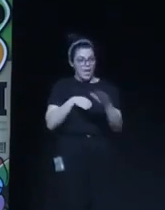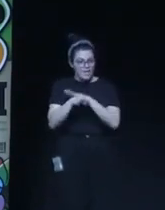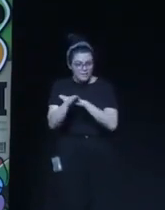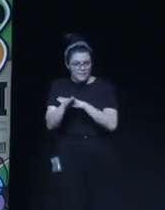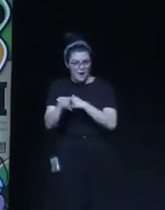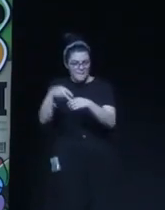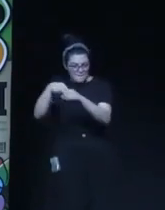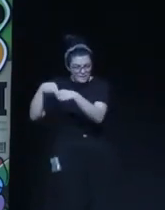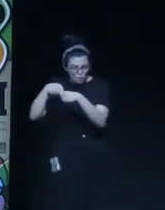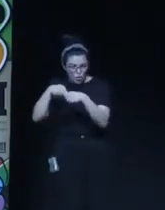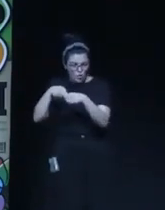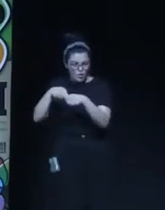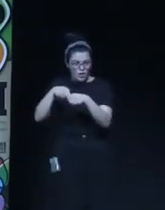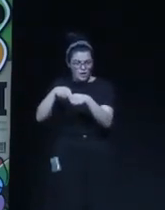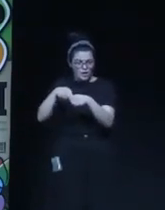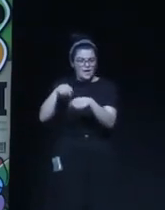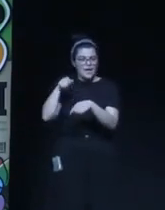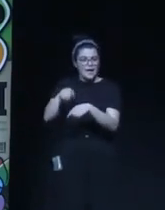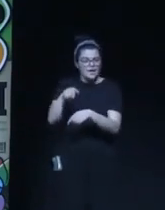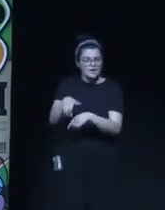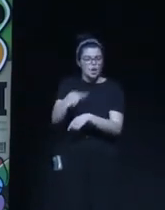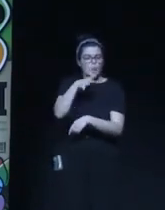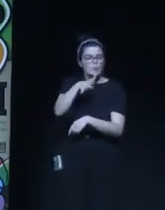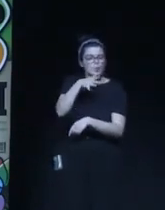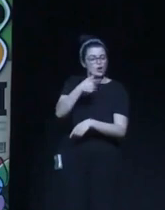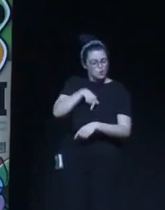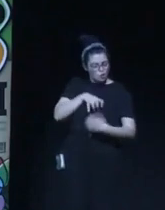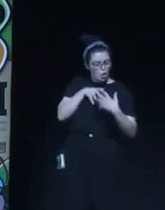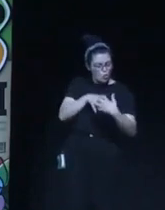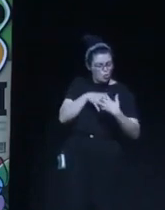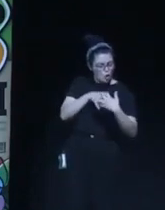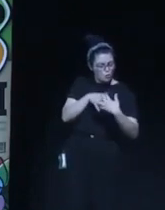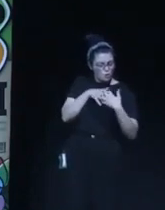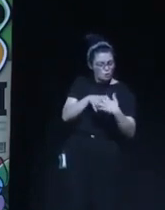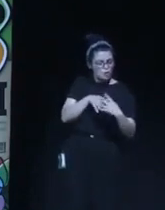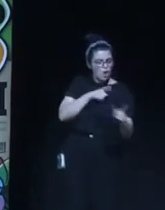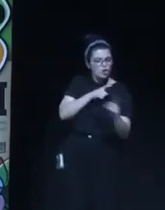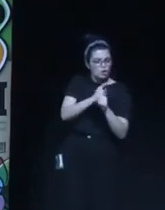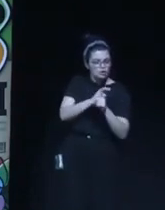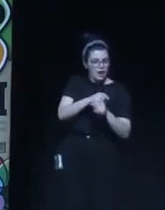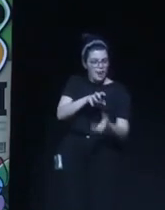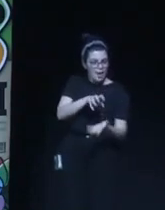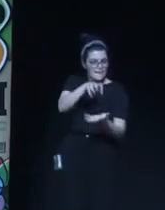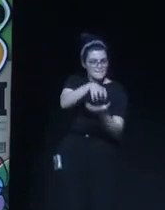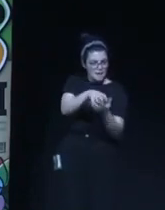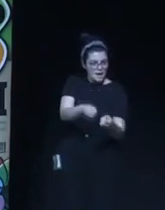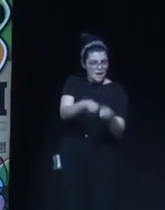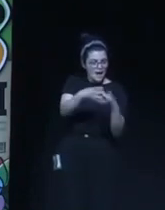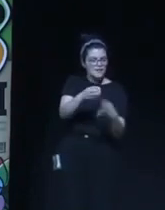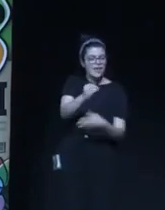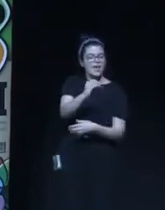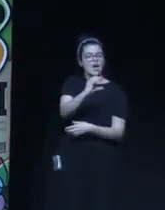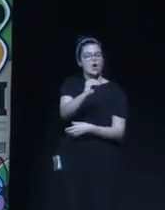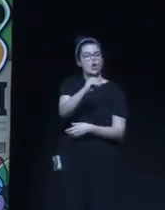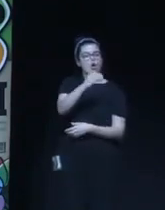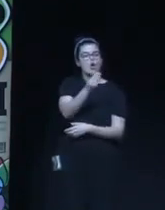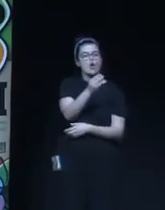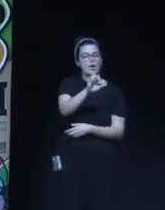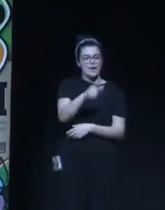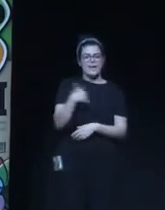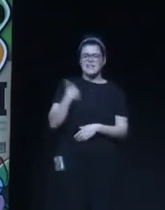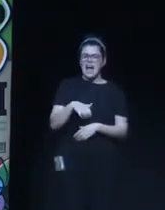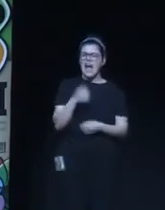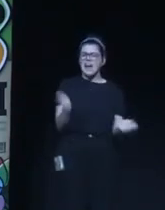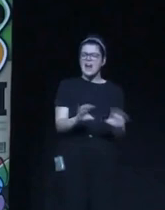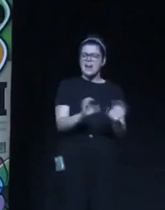nuestra lucha contra la planta de Coque. Y al poco tiempo de hablar en la radio, de que nuestra abogada publica